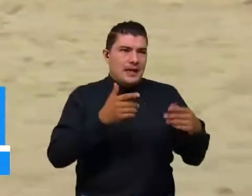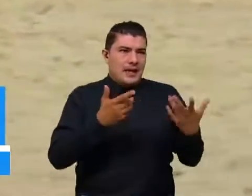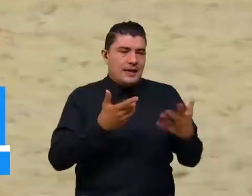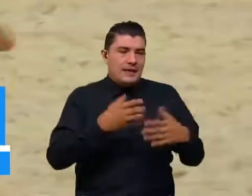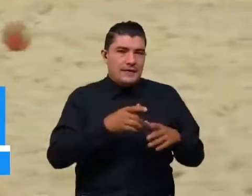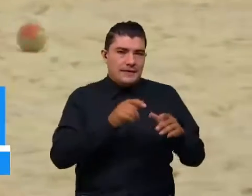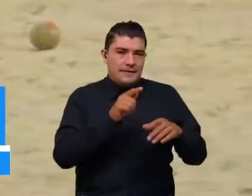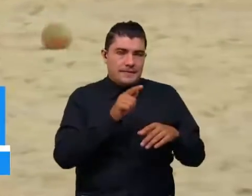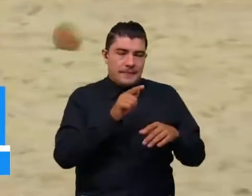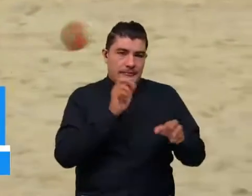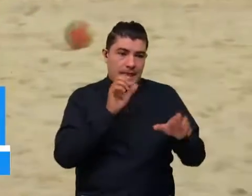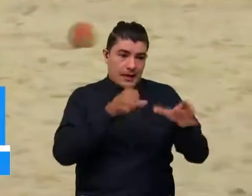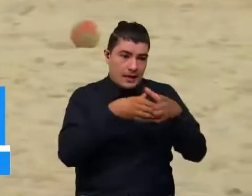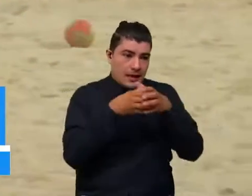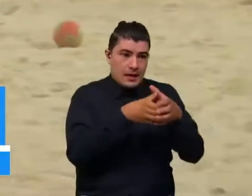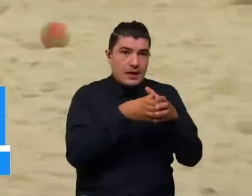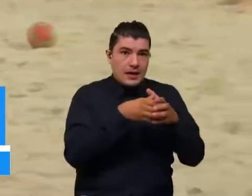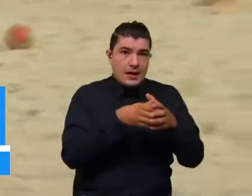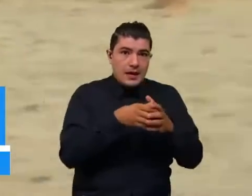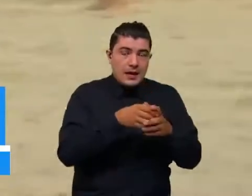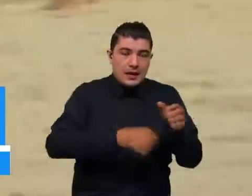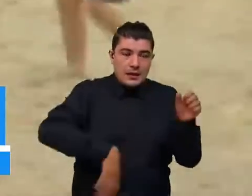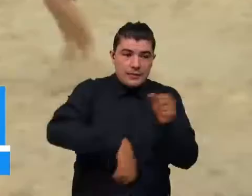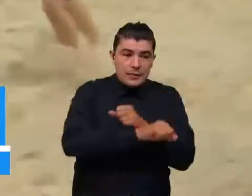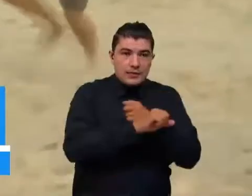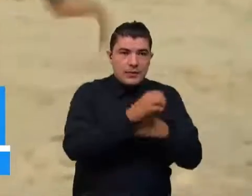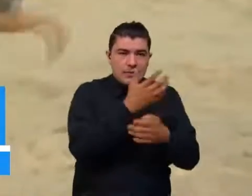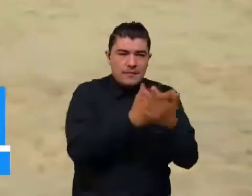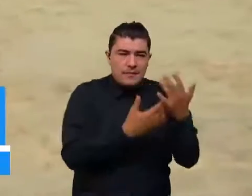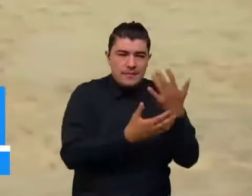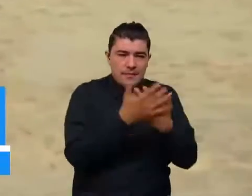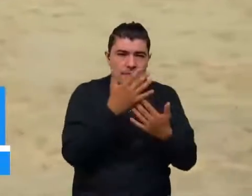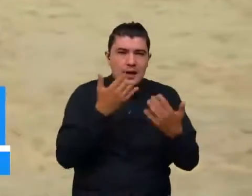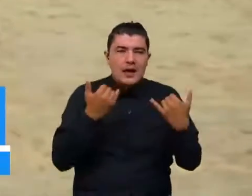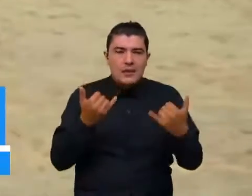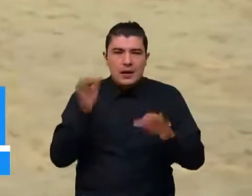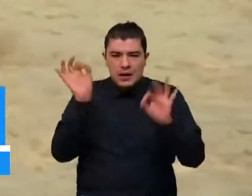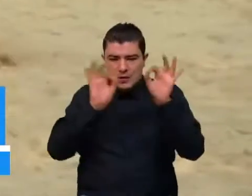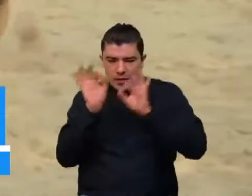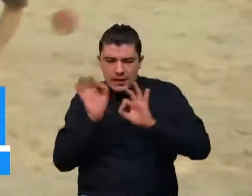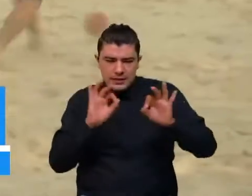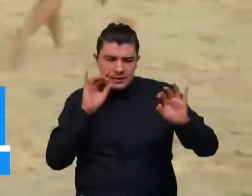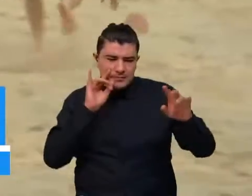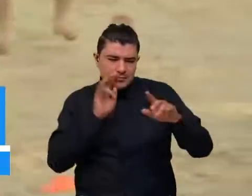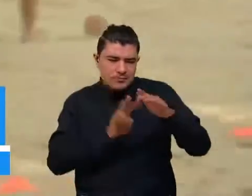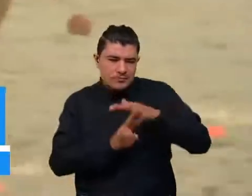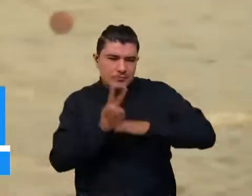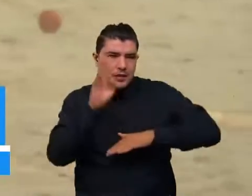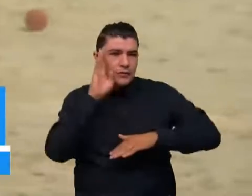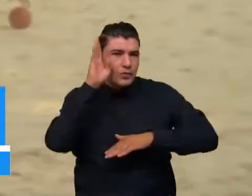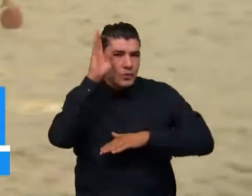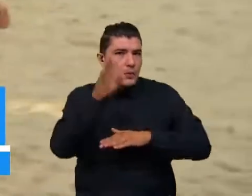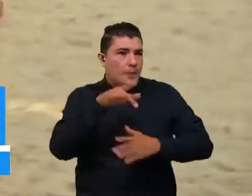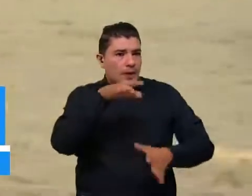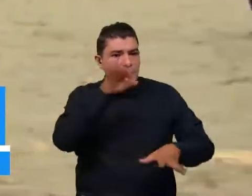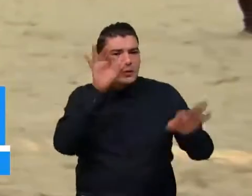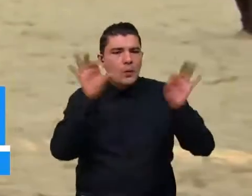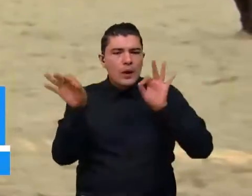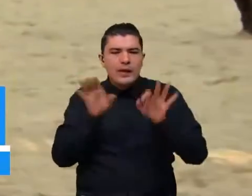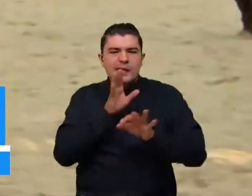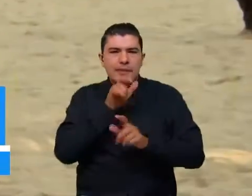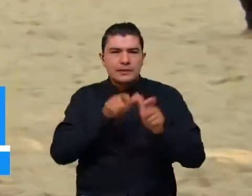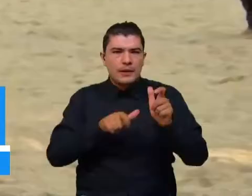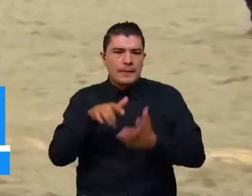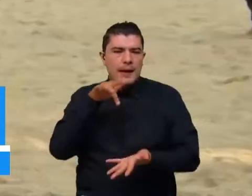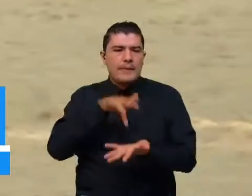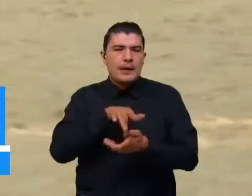competencia en categoría 2004 con el objetivo de proyectar jugadores a juegos suramericanos de mar y playa del próximo año puede nosotros tenemos